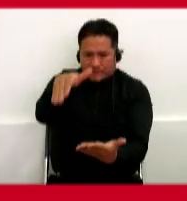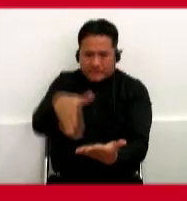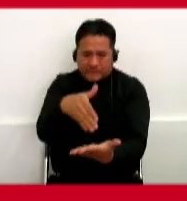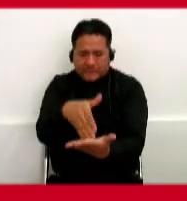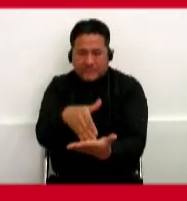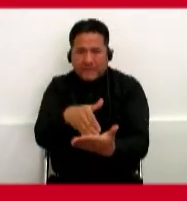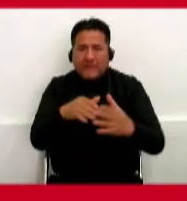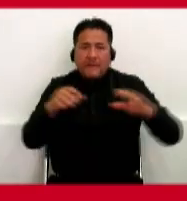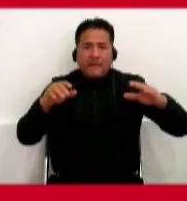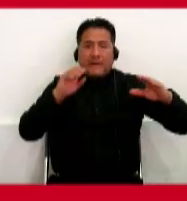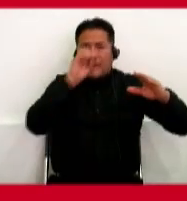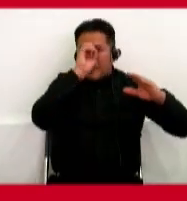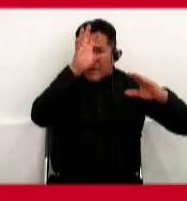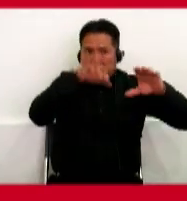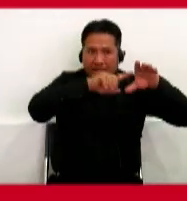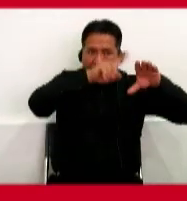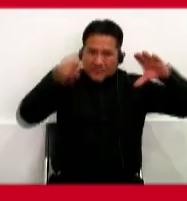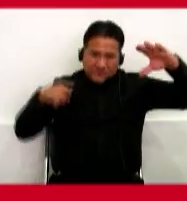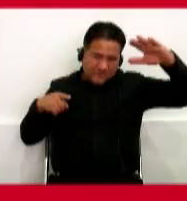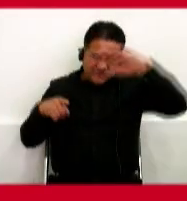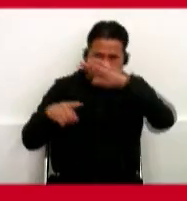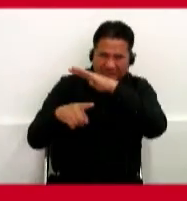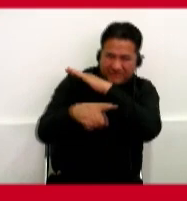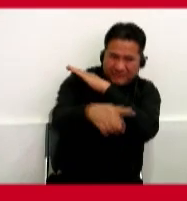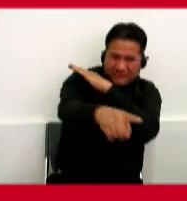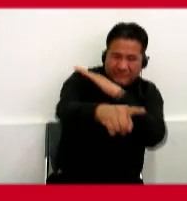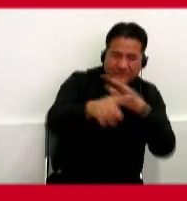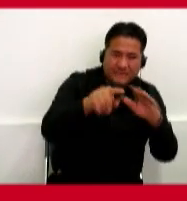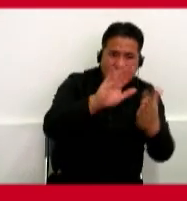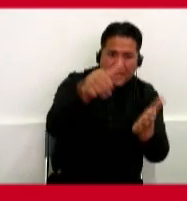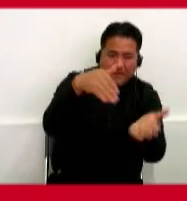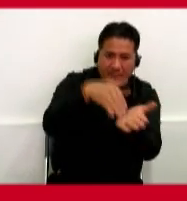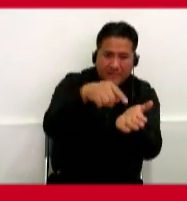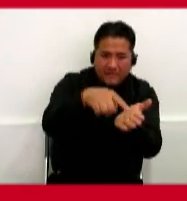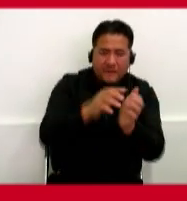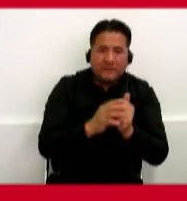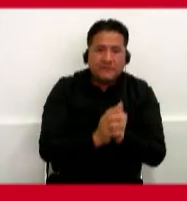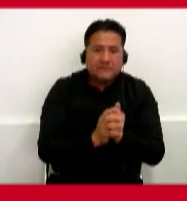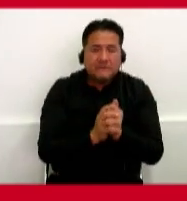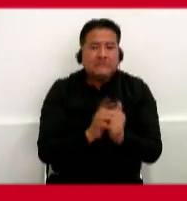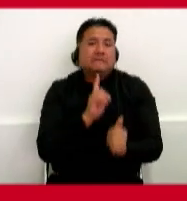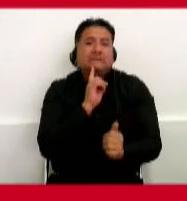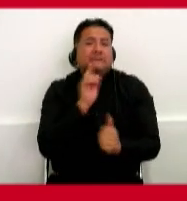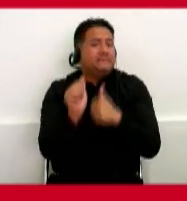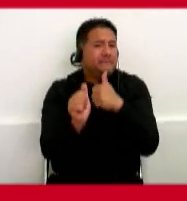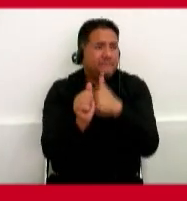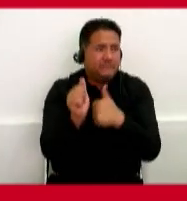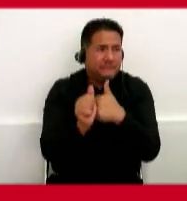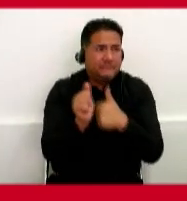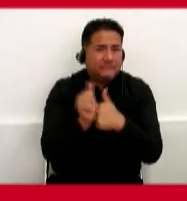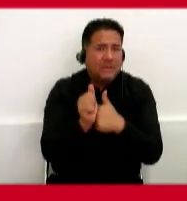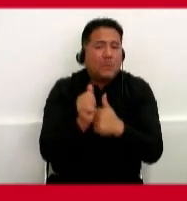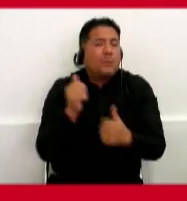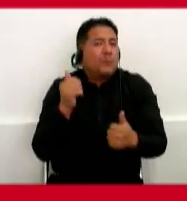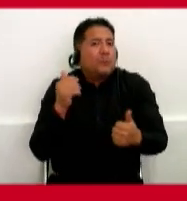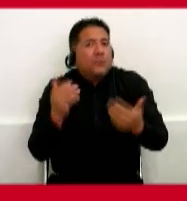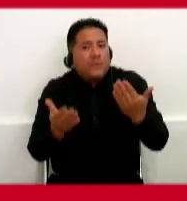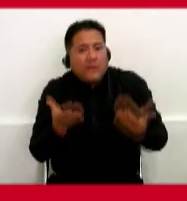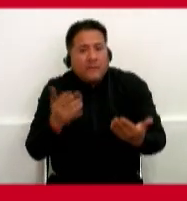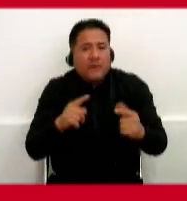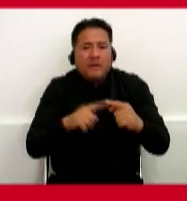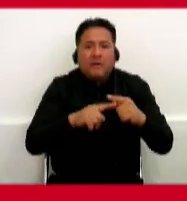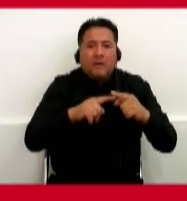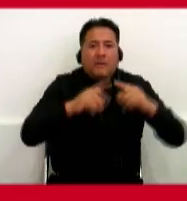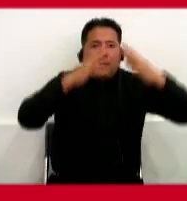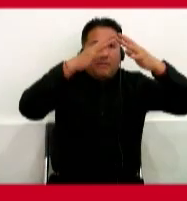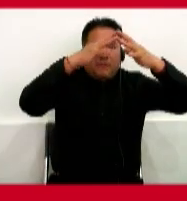el principal riesgo que teníamos era que podríamos gatillar o generar un fallamiento tipo dominó de